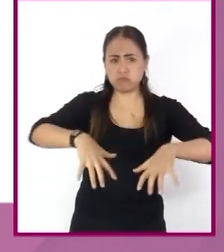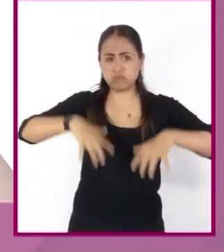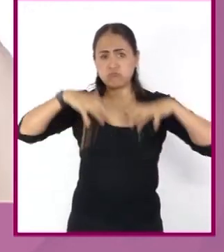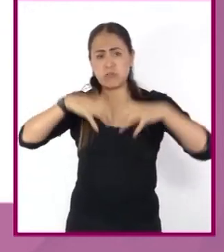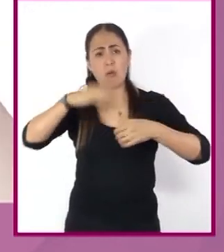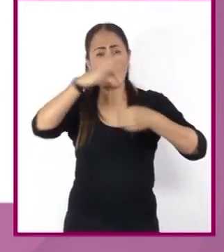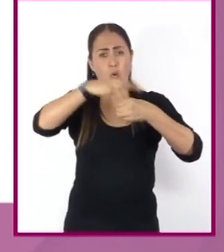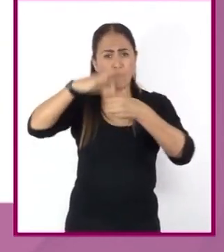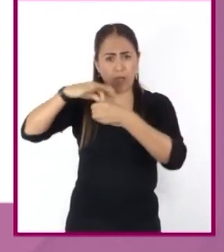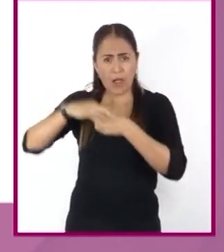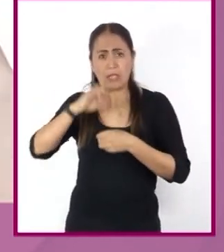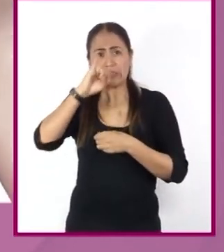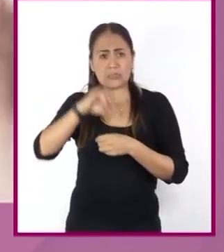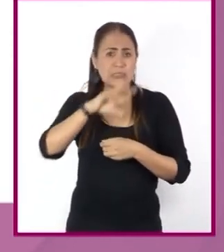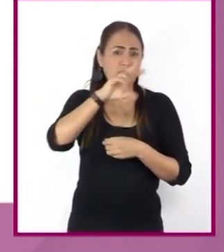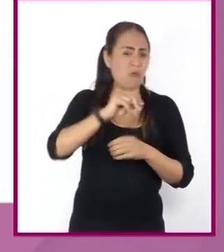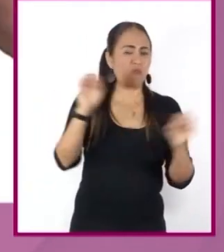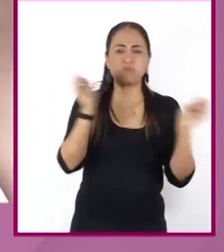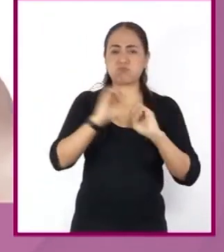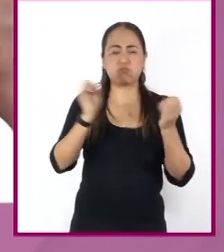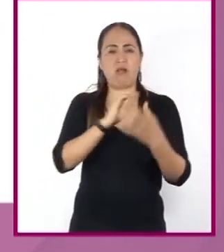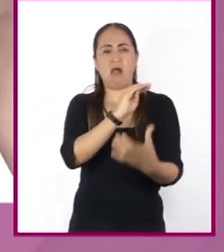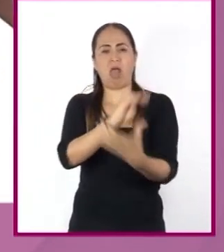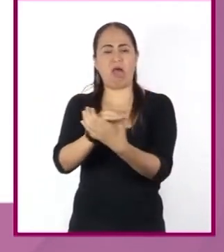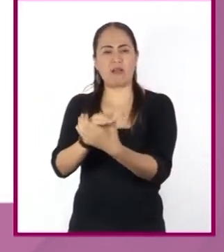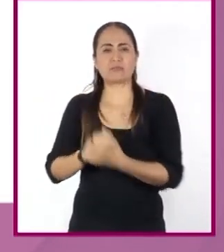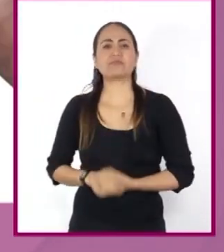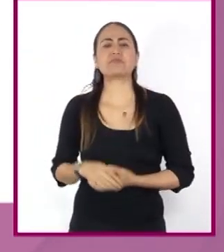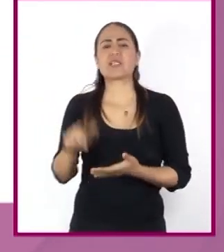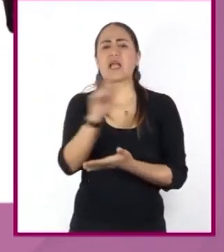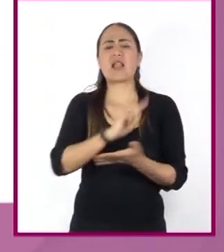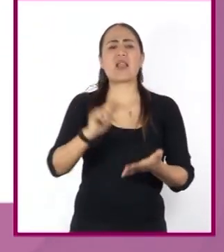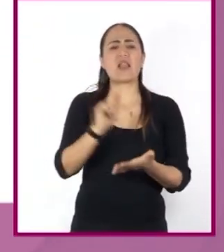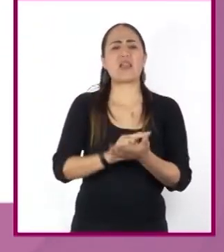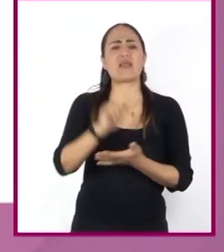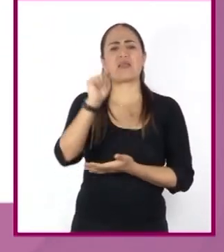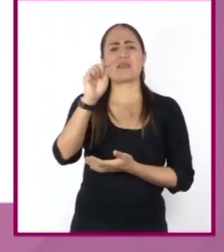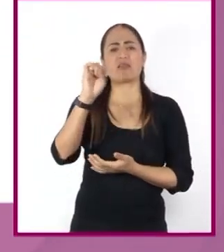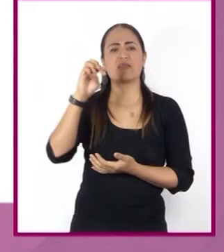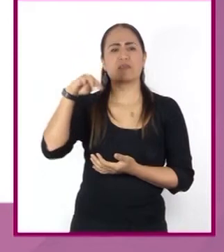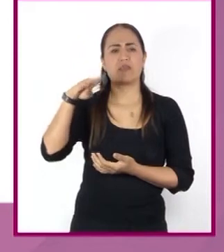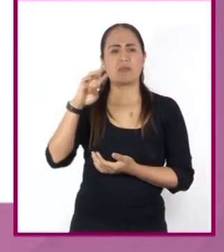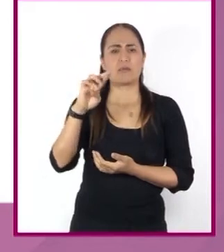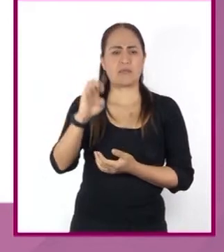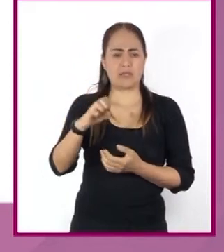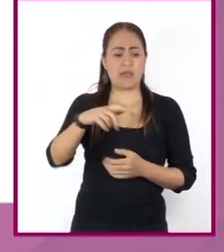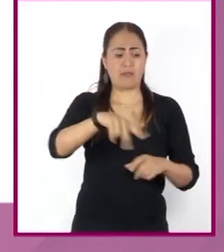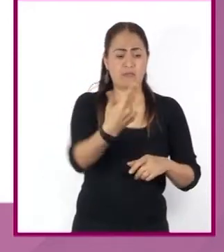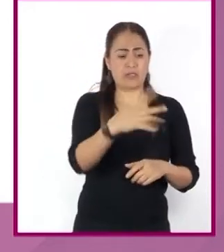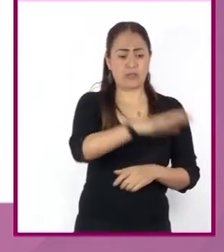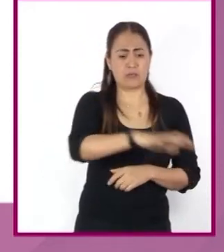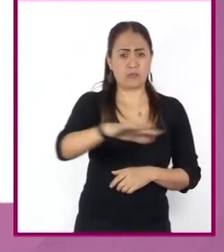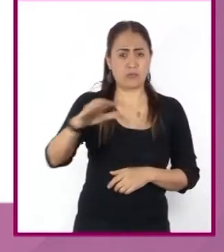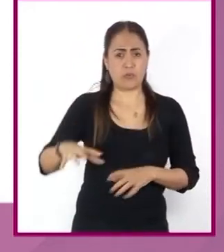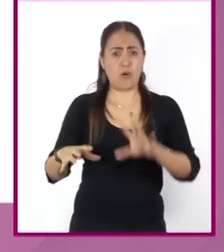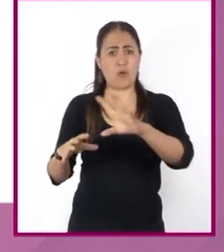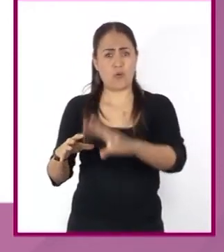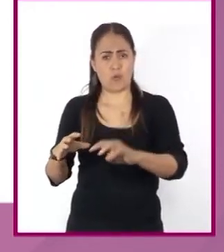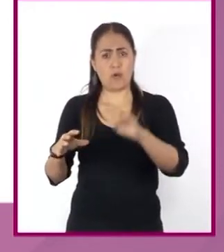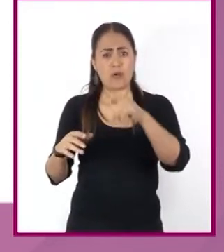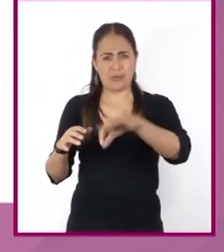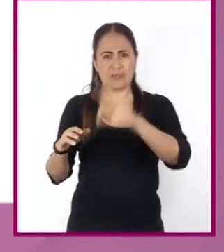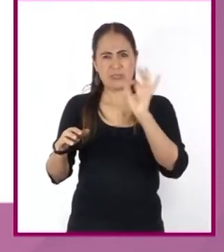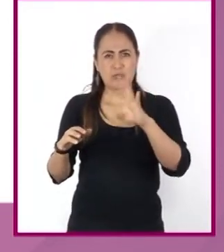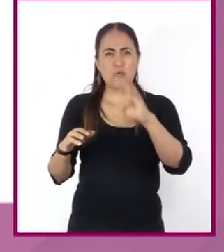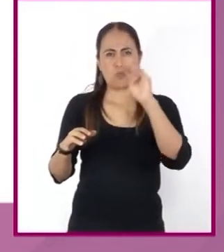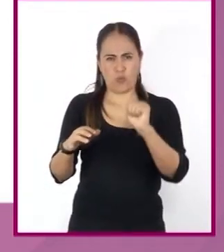coloniales. Durante el Congreso de la Ley del Timbre, 9 de las 13 colonias estuvieron en contra de que el